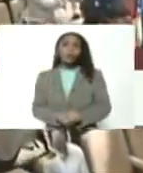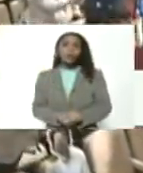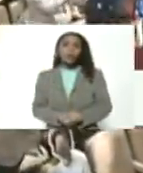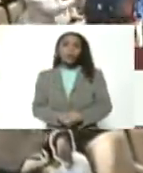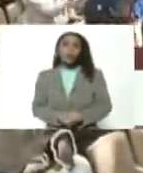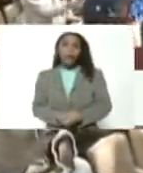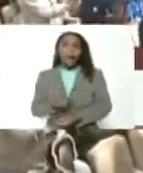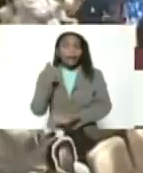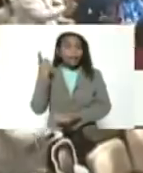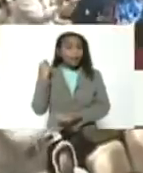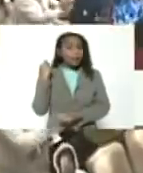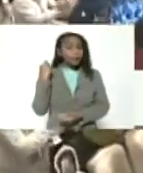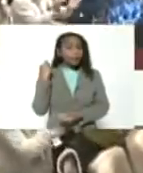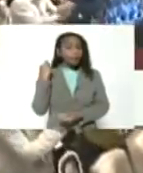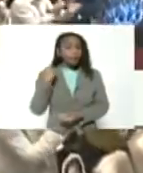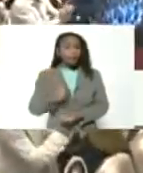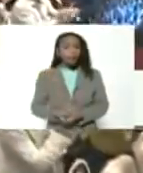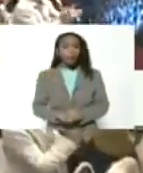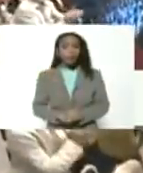Ayer,